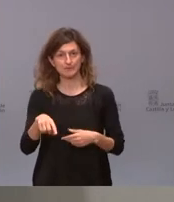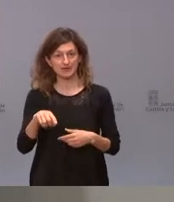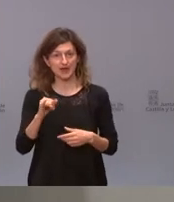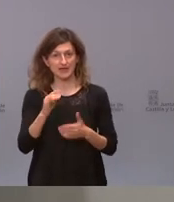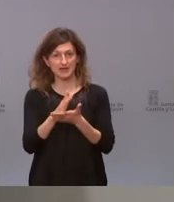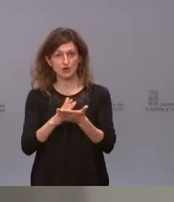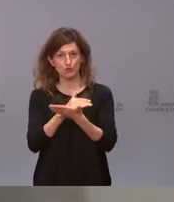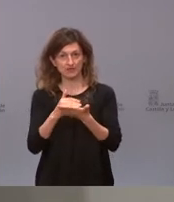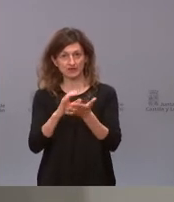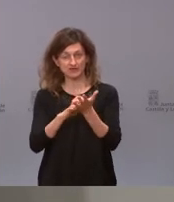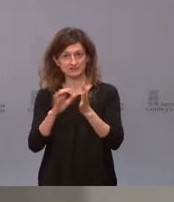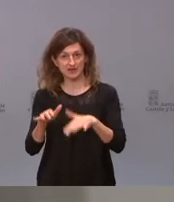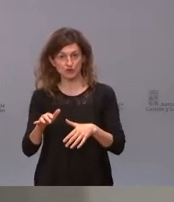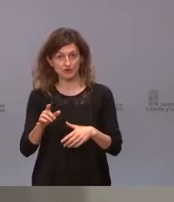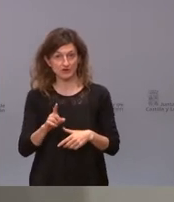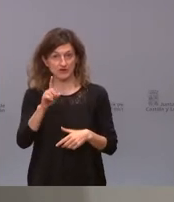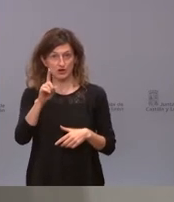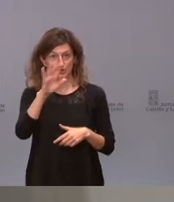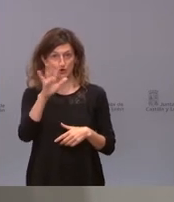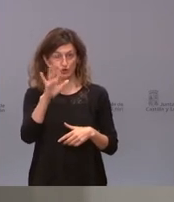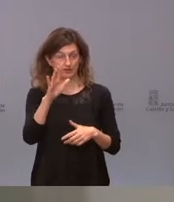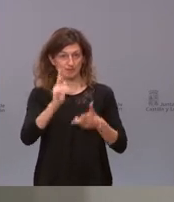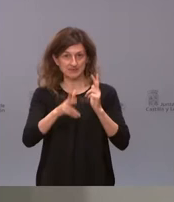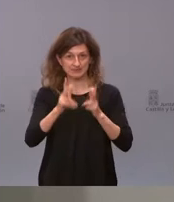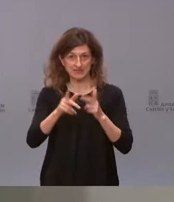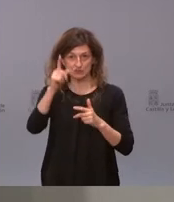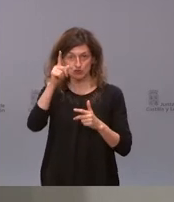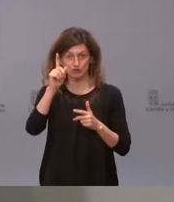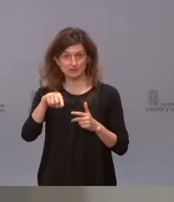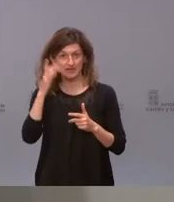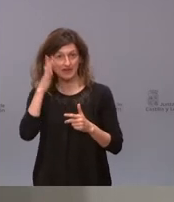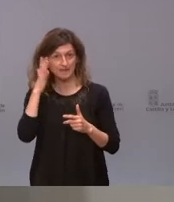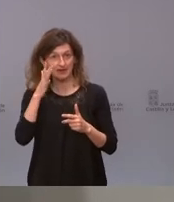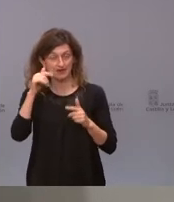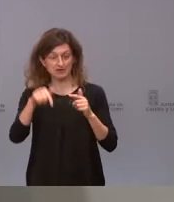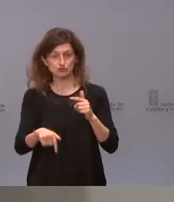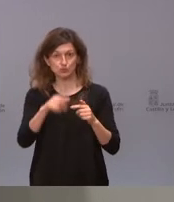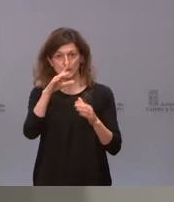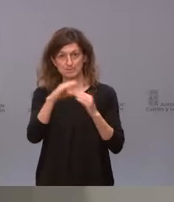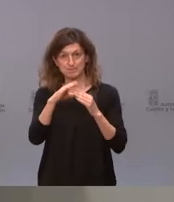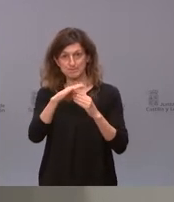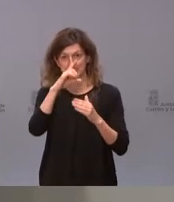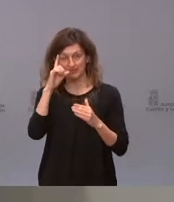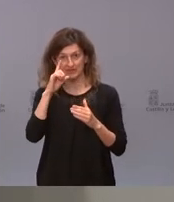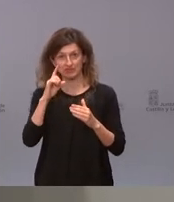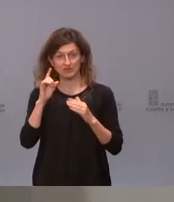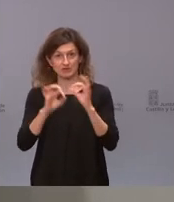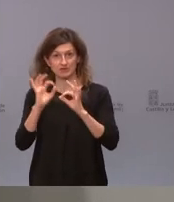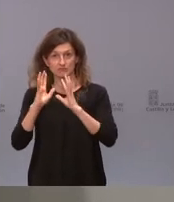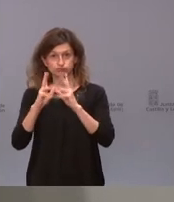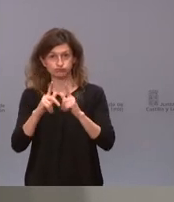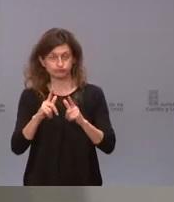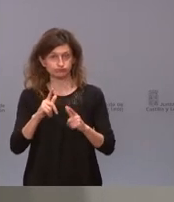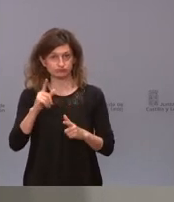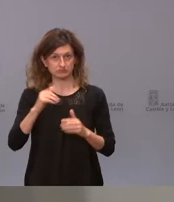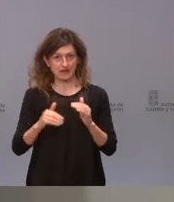comunidad autónoma por el norte que son país vasco y antes también navarra y por el sur que es madrid que están con incidencias acumuladas también